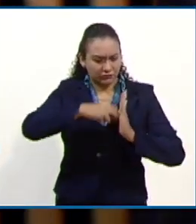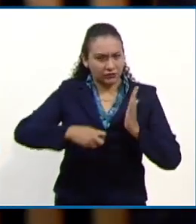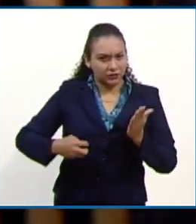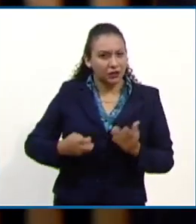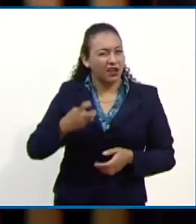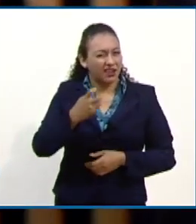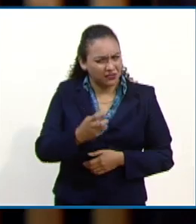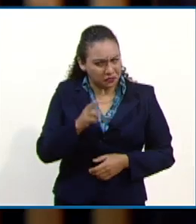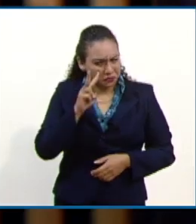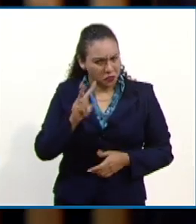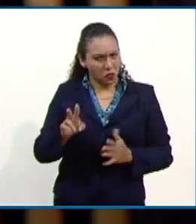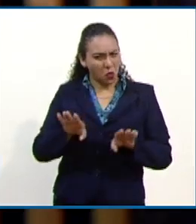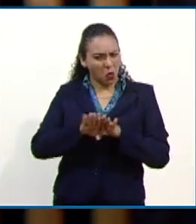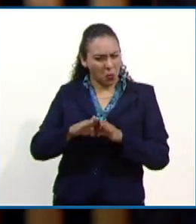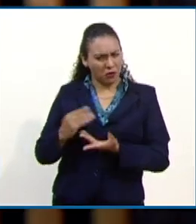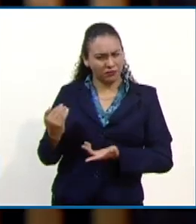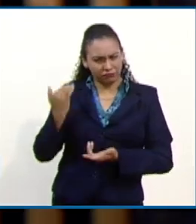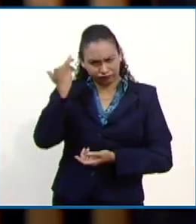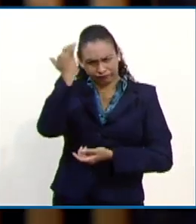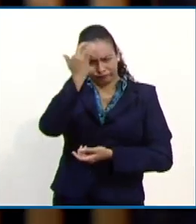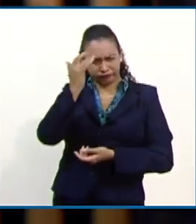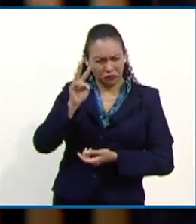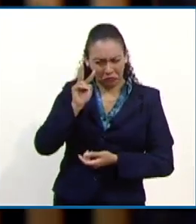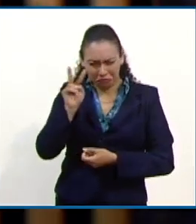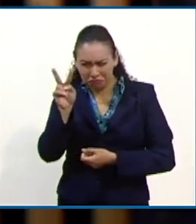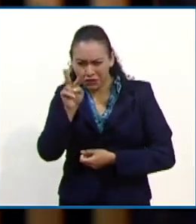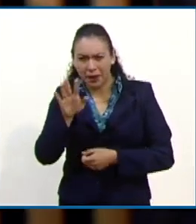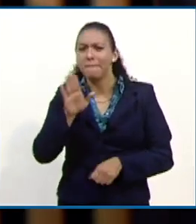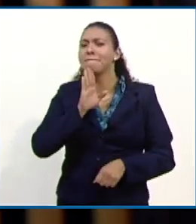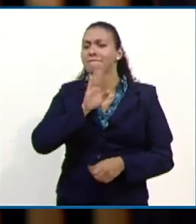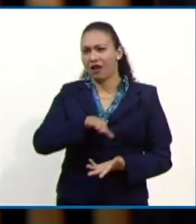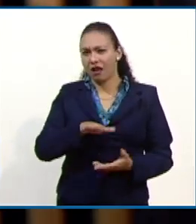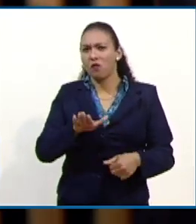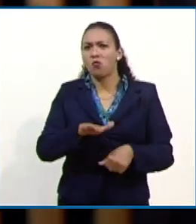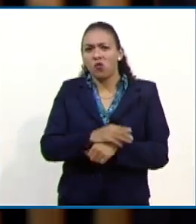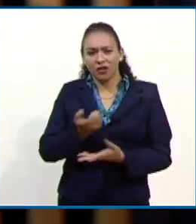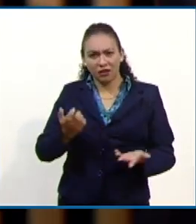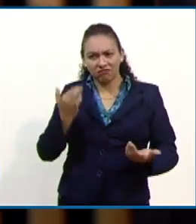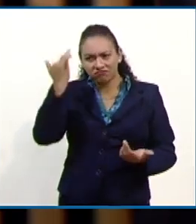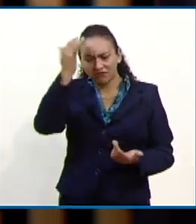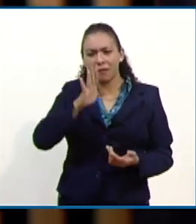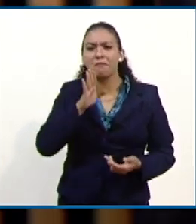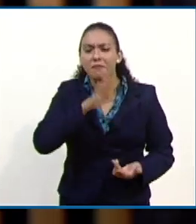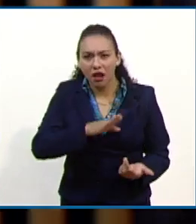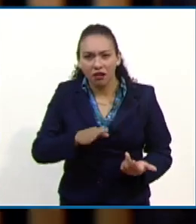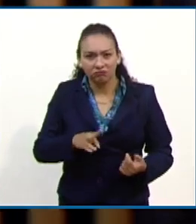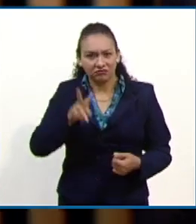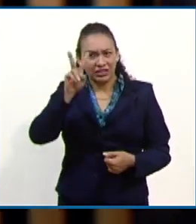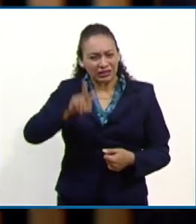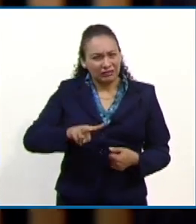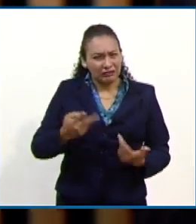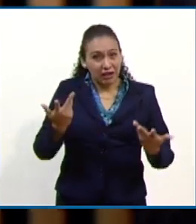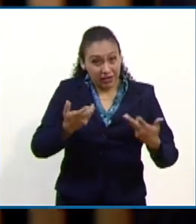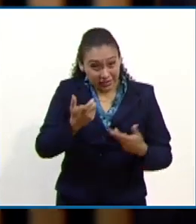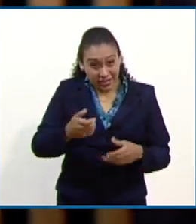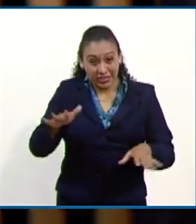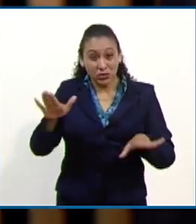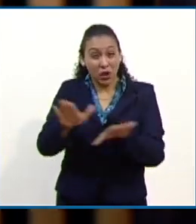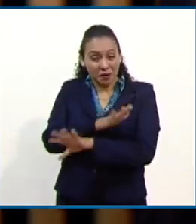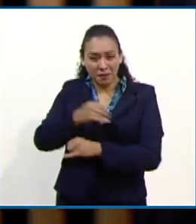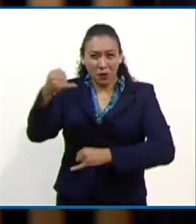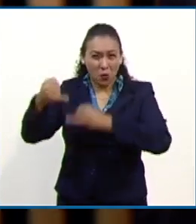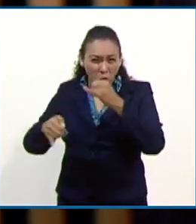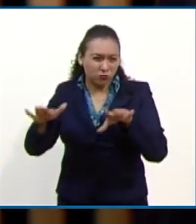diagnóstico inadecuado y propone una pésima solución que además es costosísima,